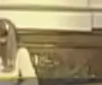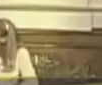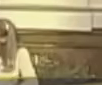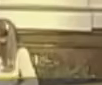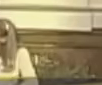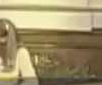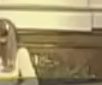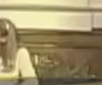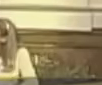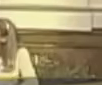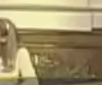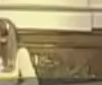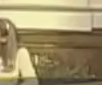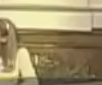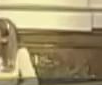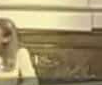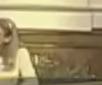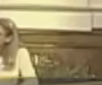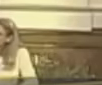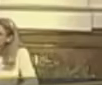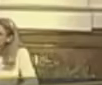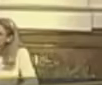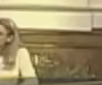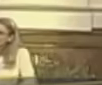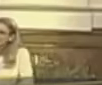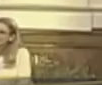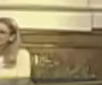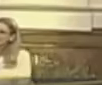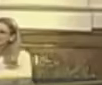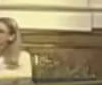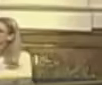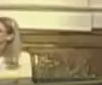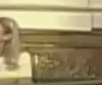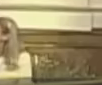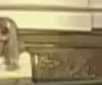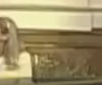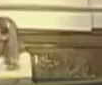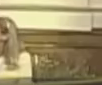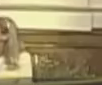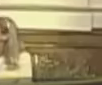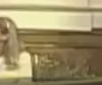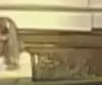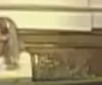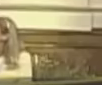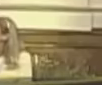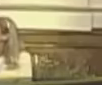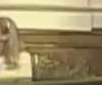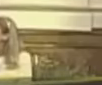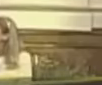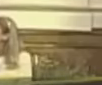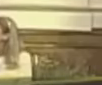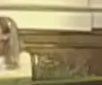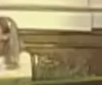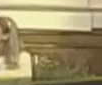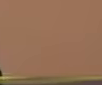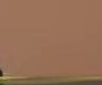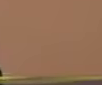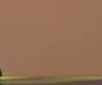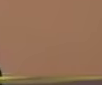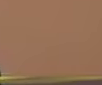junto al doctor Jorge Rodríguez, jefe del comando de campaña Venezuela Nuestro,